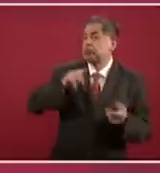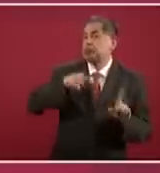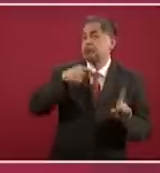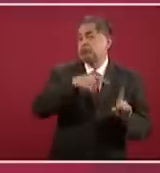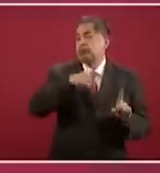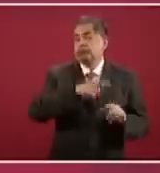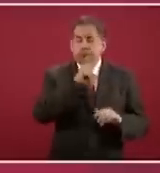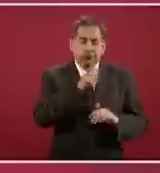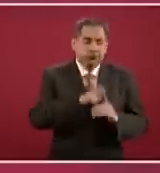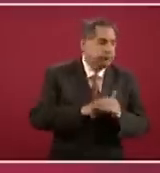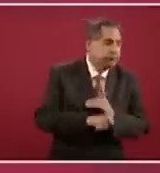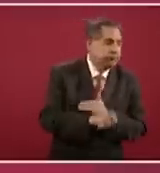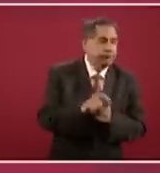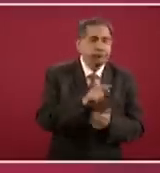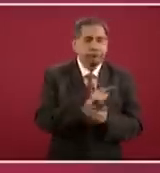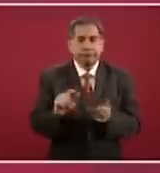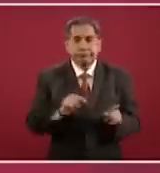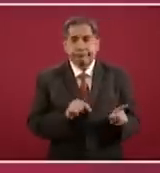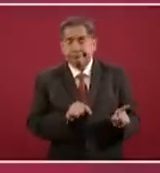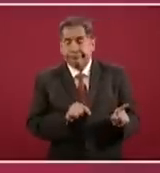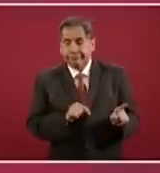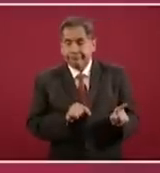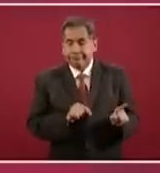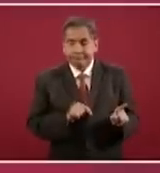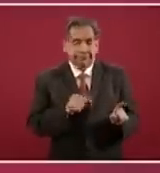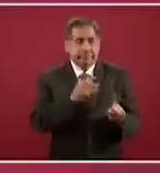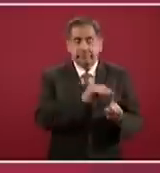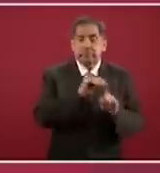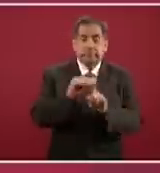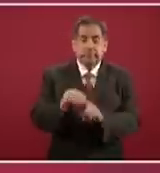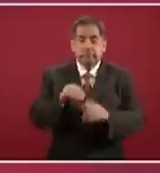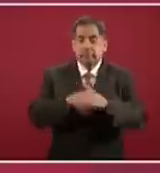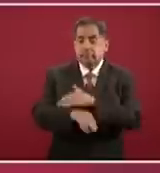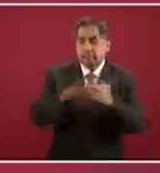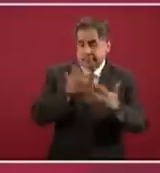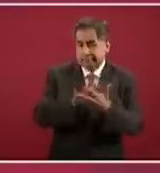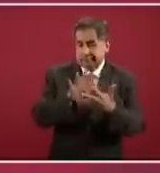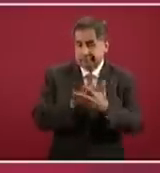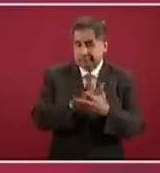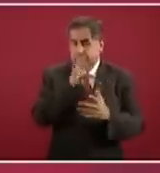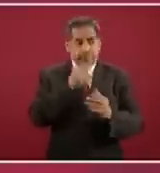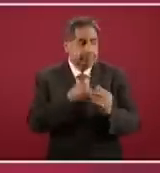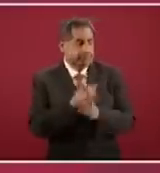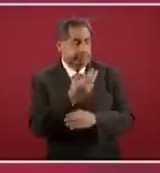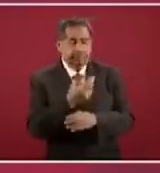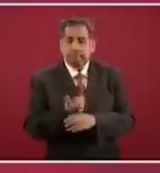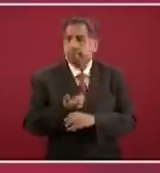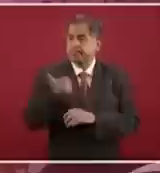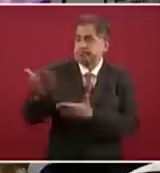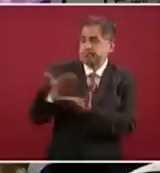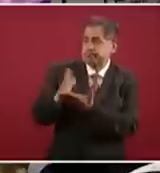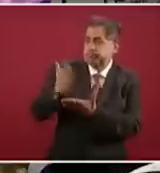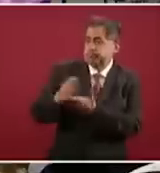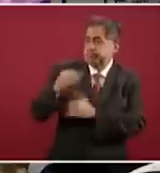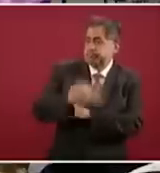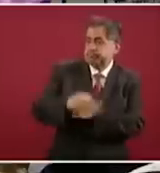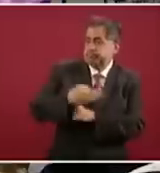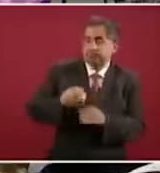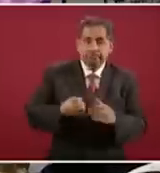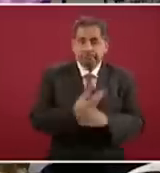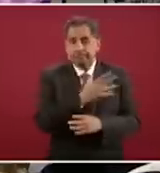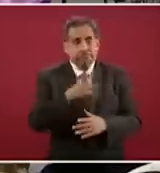atribuían ese delito, no salía de la cárcel, no tenía derecho a